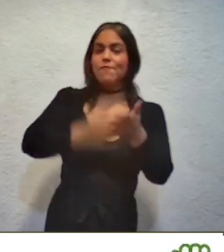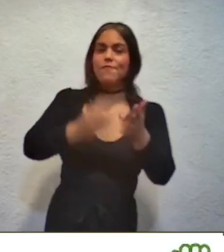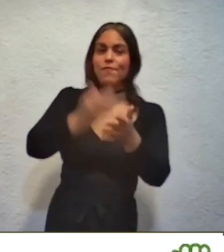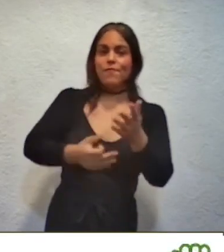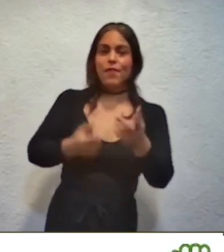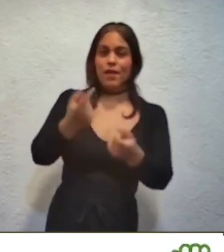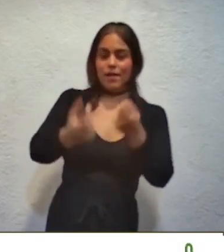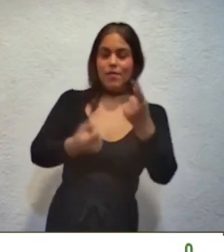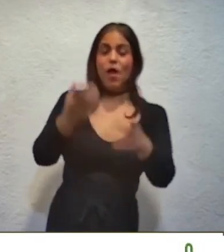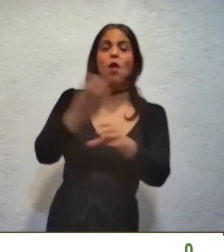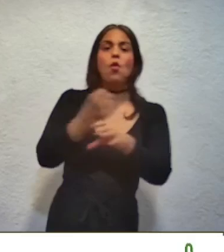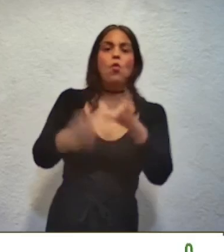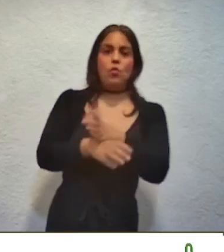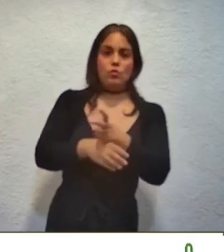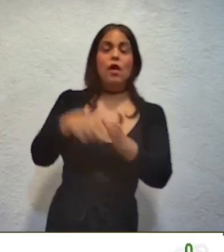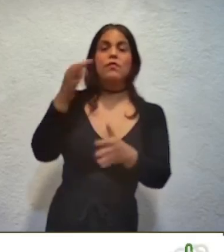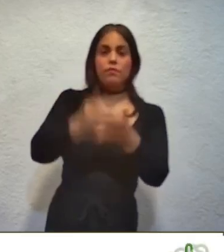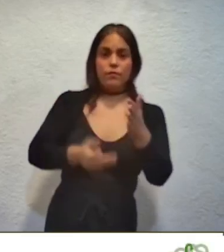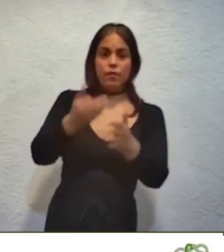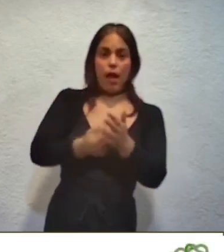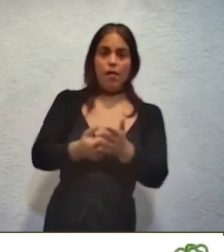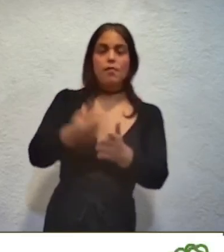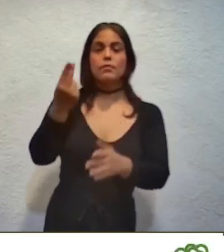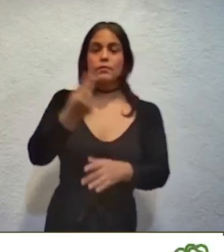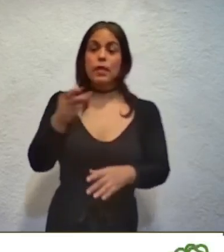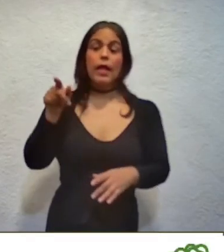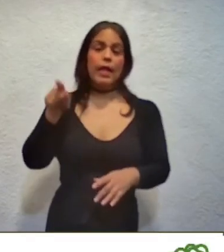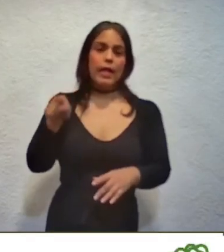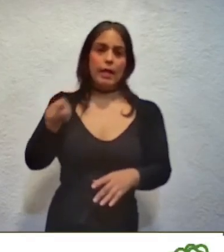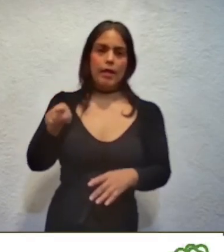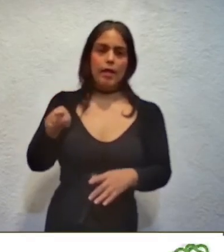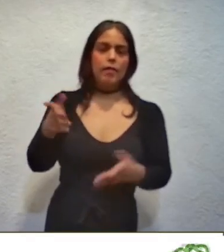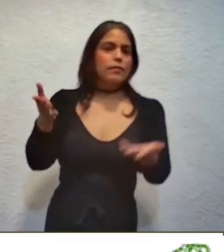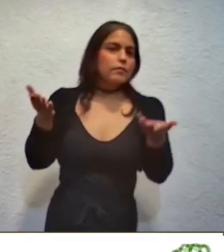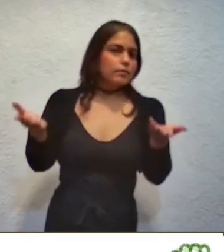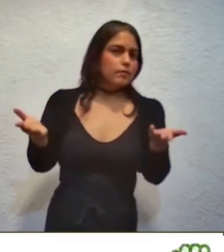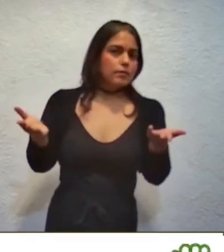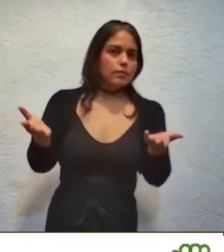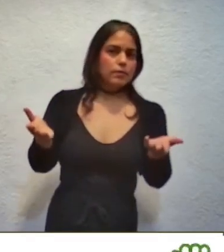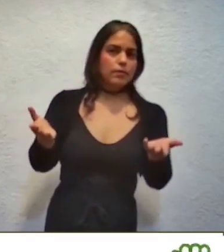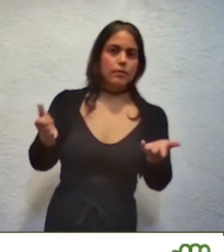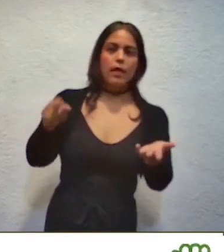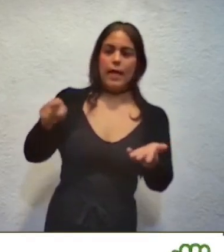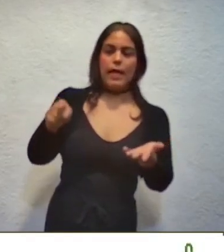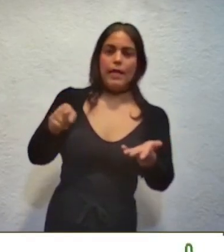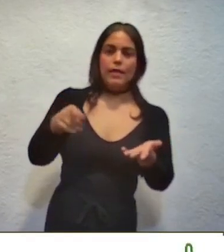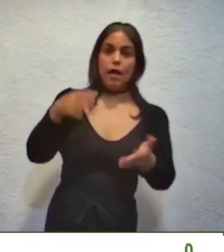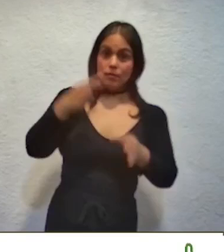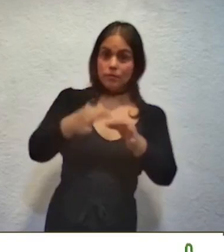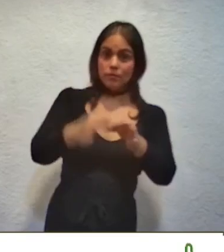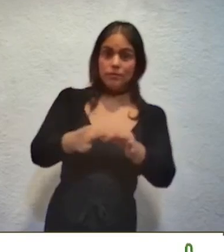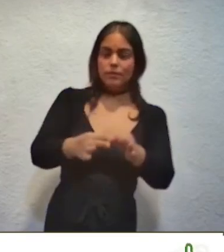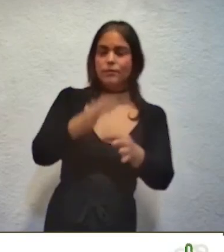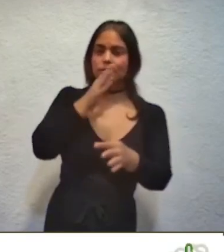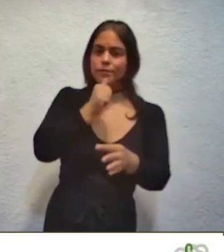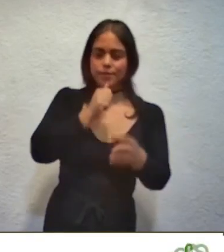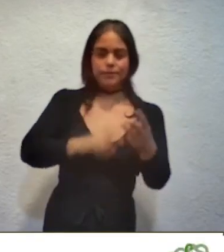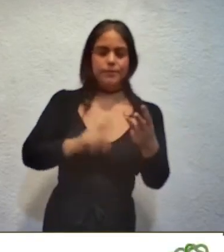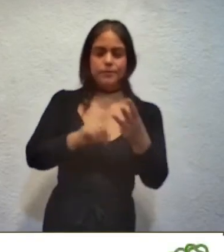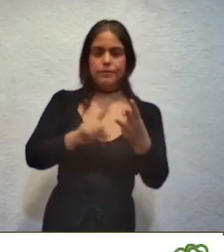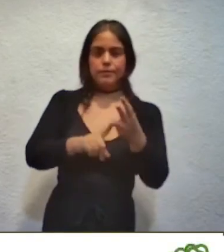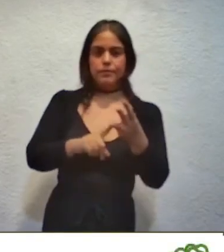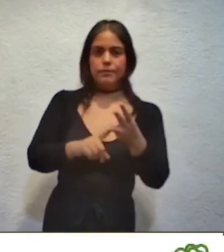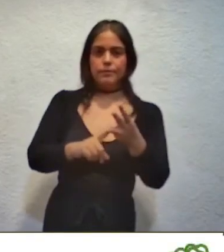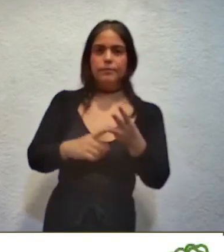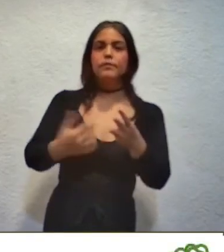embargo, quedó demostrado en autos que la responsable se extinguió por reforma a los estatutos del PAN. 3. Por lo